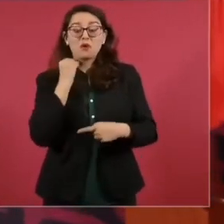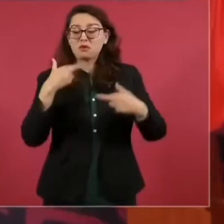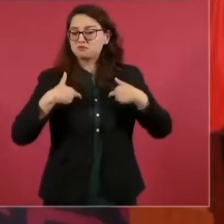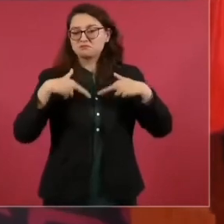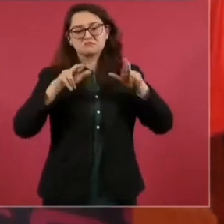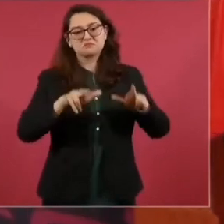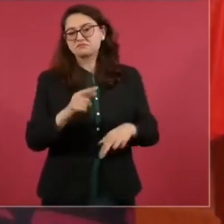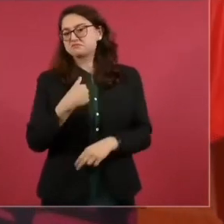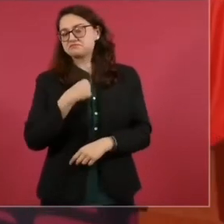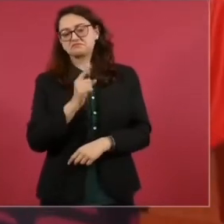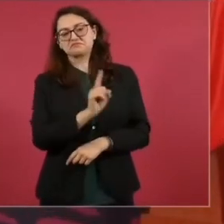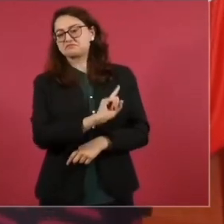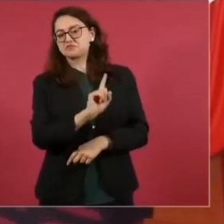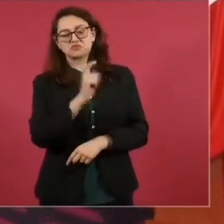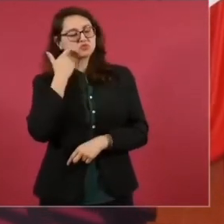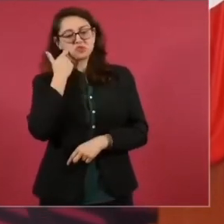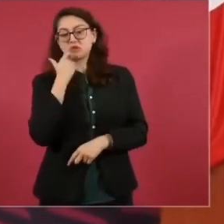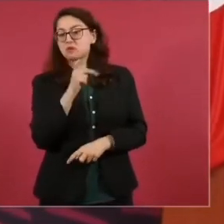abogados y a los